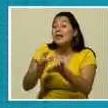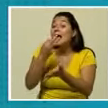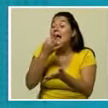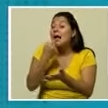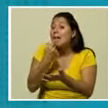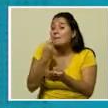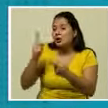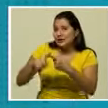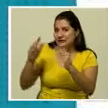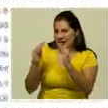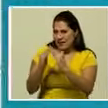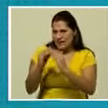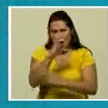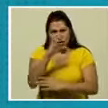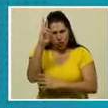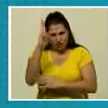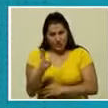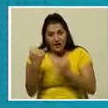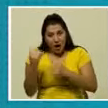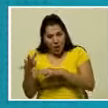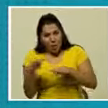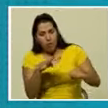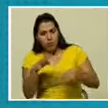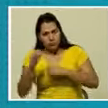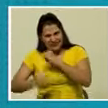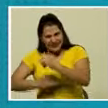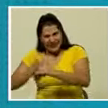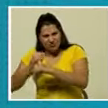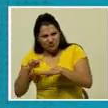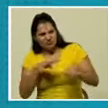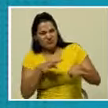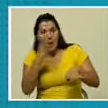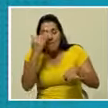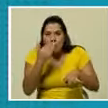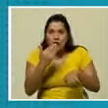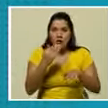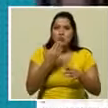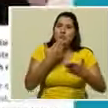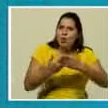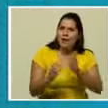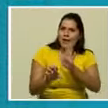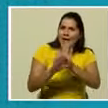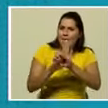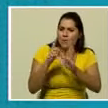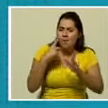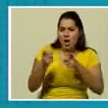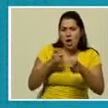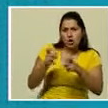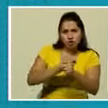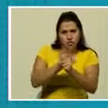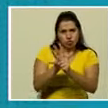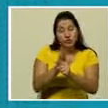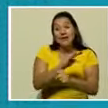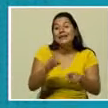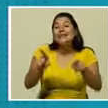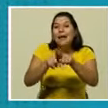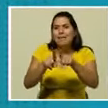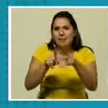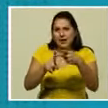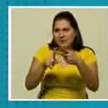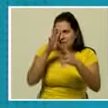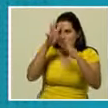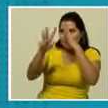medios internacionales por ser ejemplo de contención del virus y porque ha buscado solucionar por sí misma algunas situaciones que nacen a